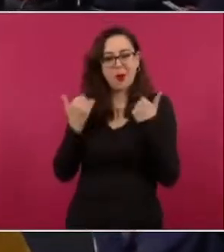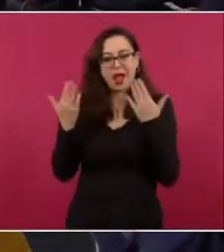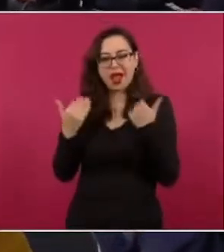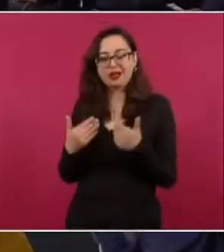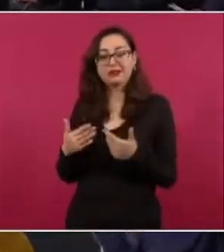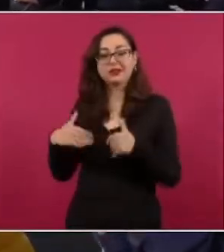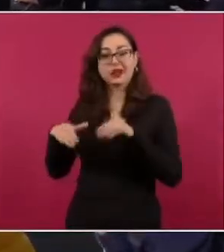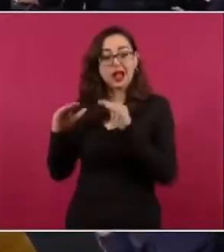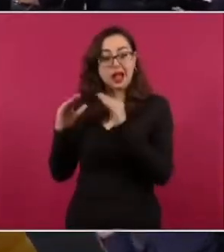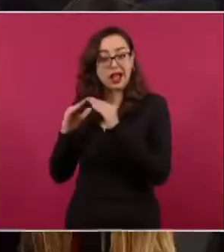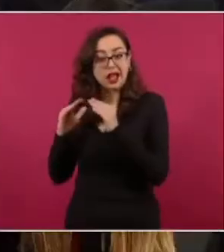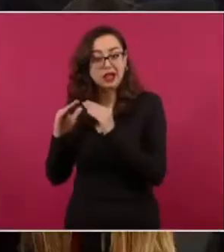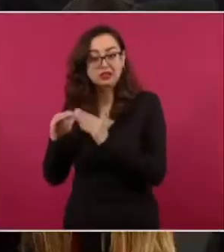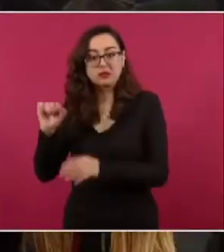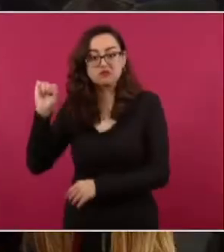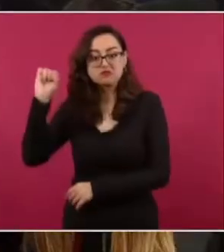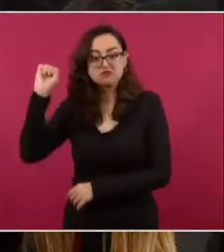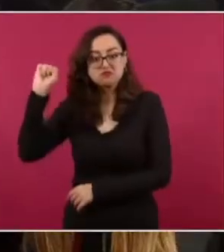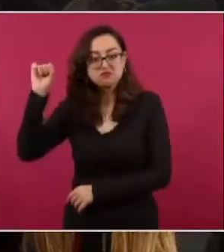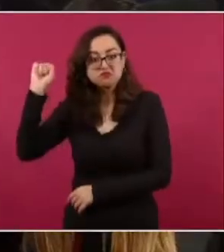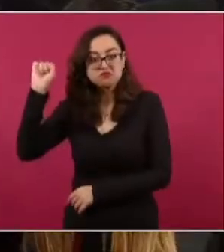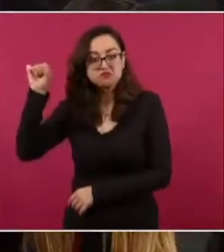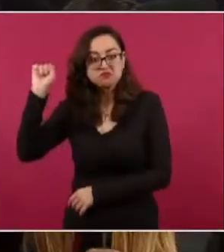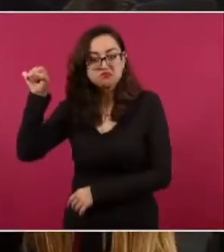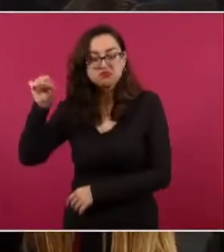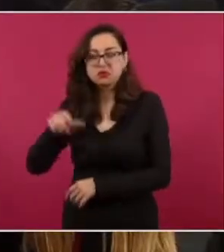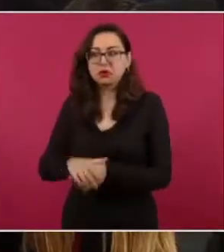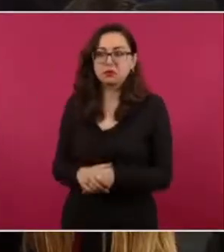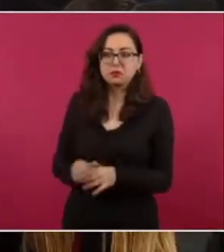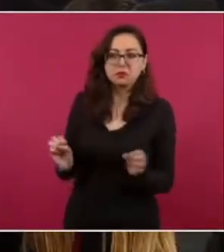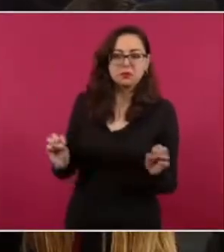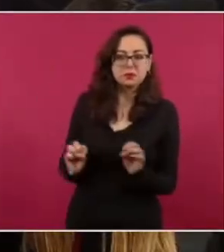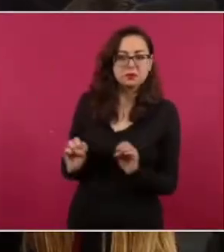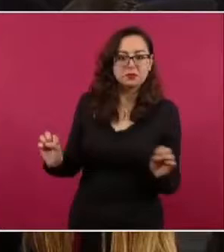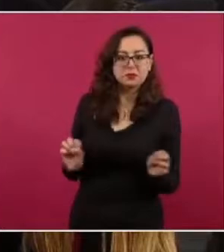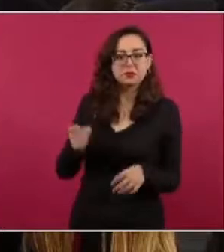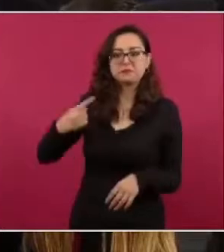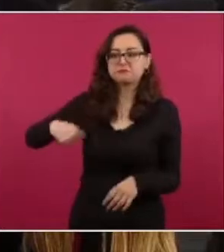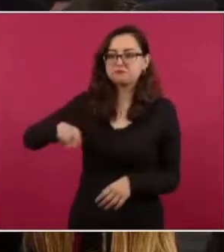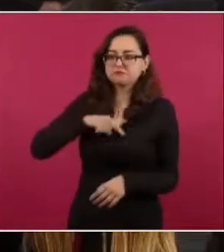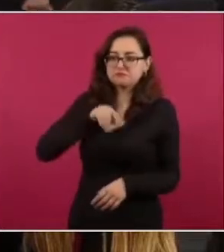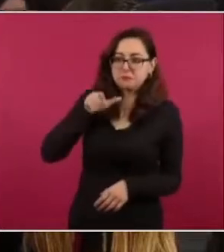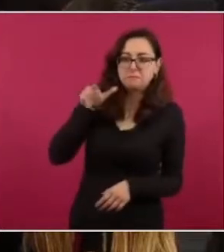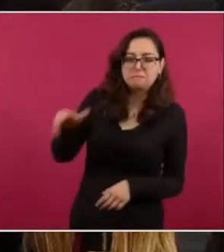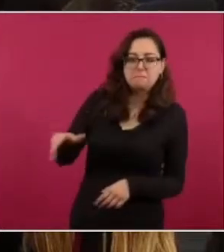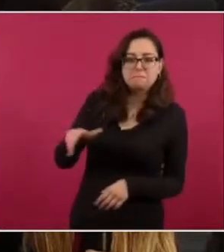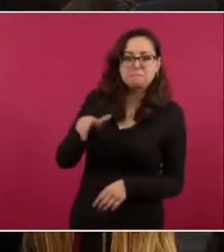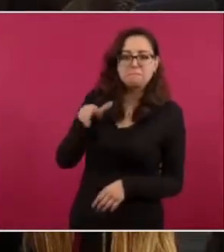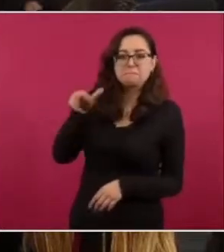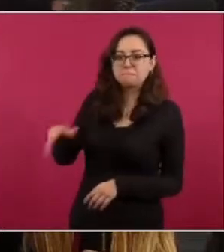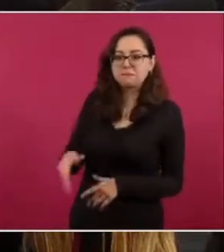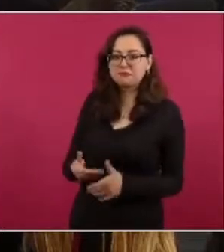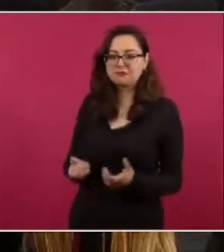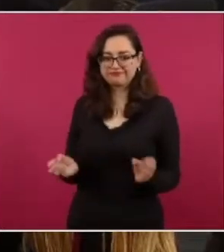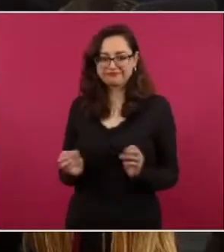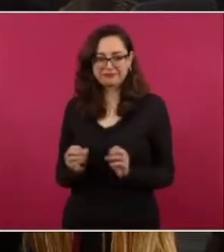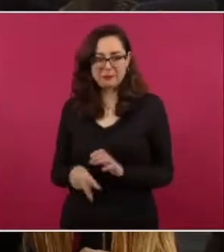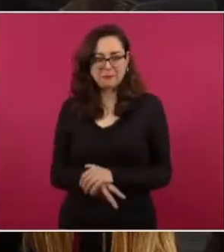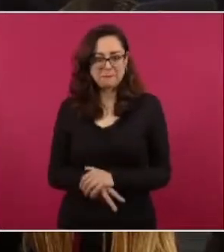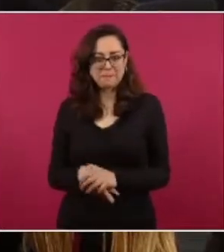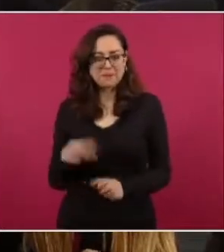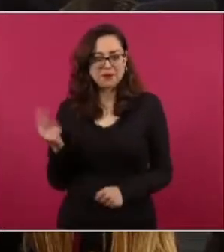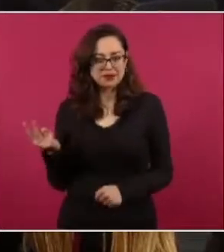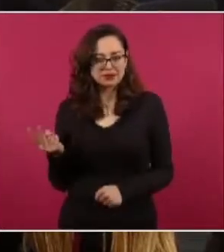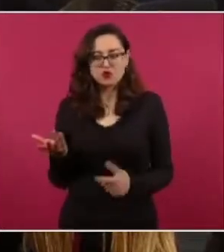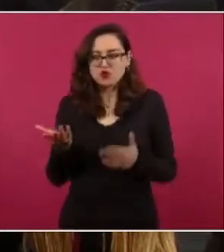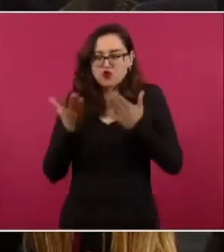Tocamos a la puerta sin obtener respuesta, hemos ido en diferentes ocasiones y no nos han abierto. Esta empresa ha sido